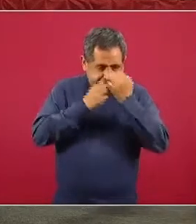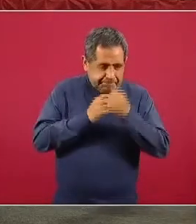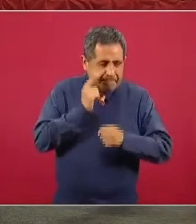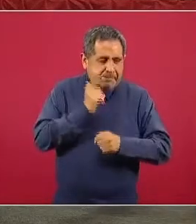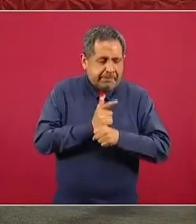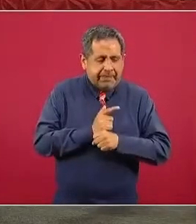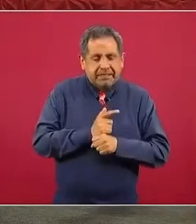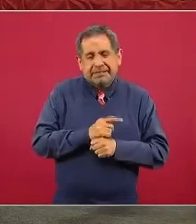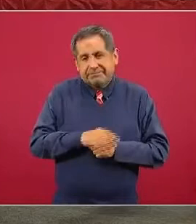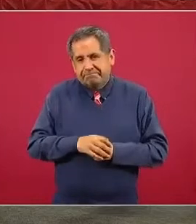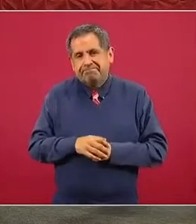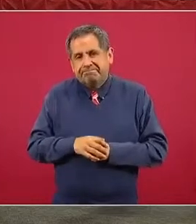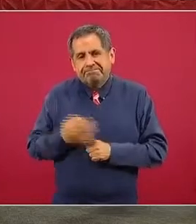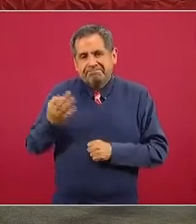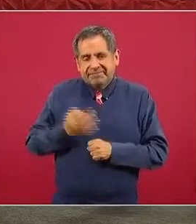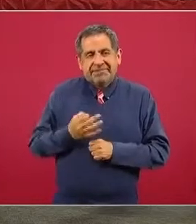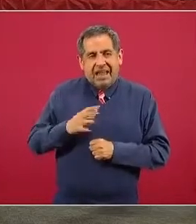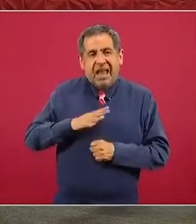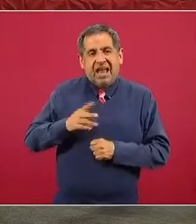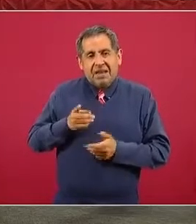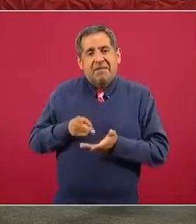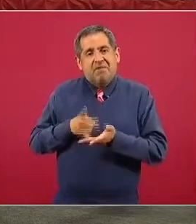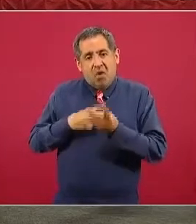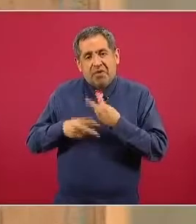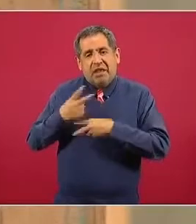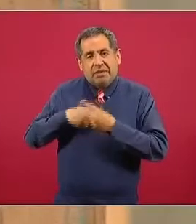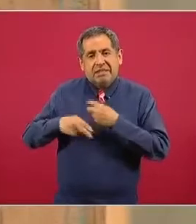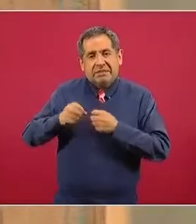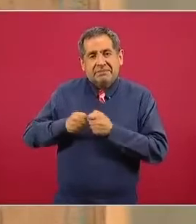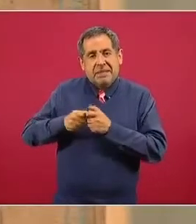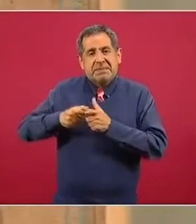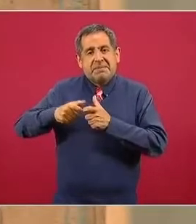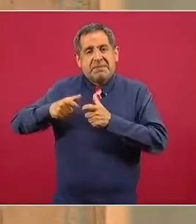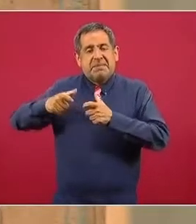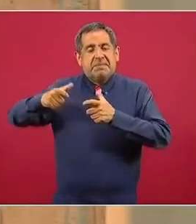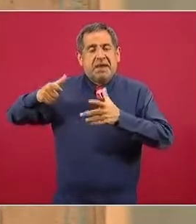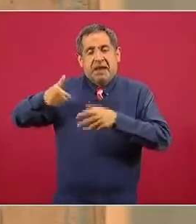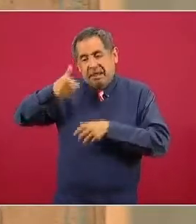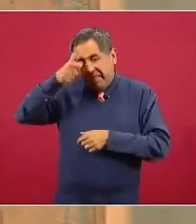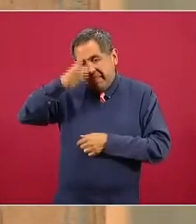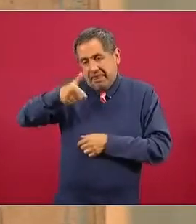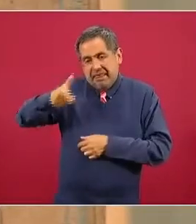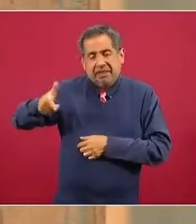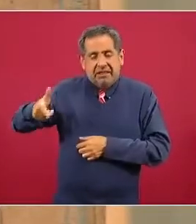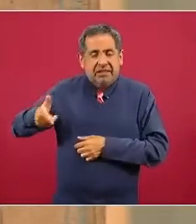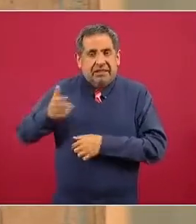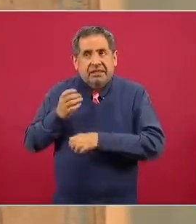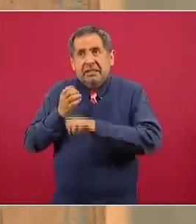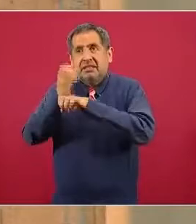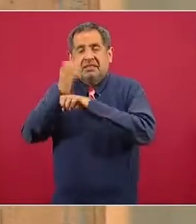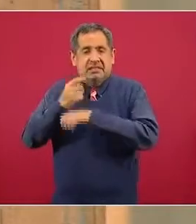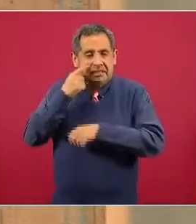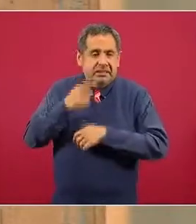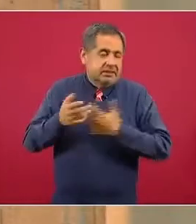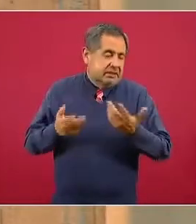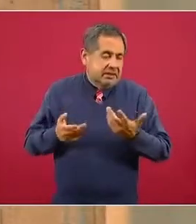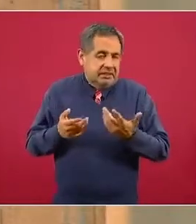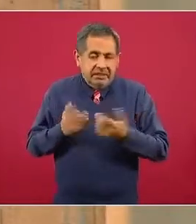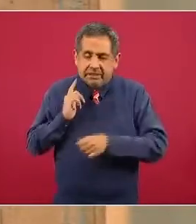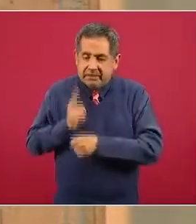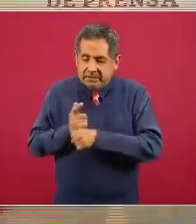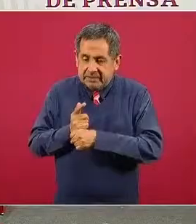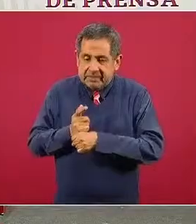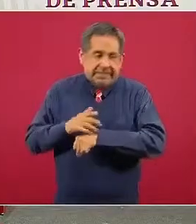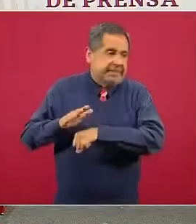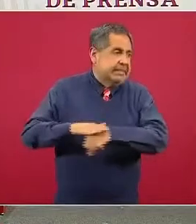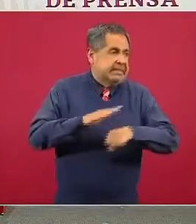precisamente nos permiten tener una señal oportuna de lo que puede estar ocurriendo en la entidad y lógicamente